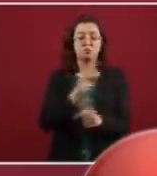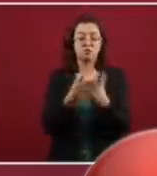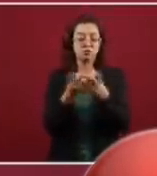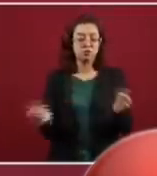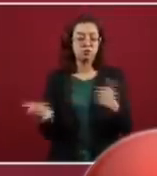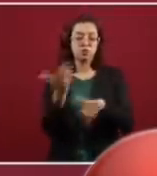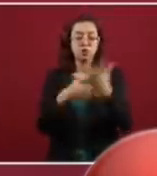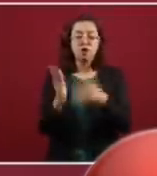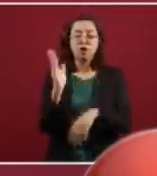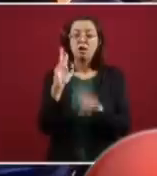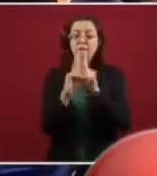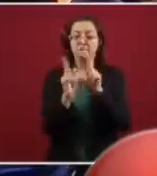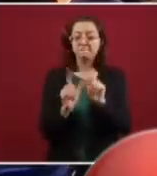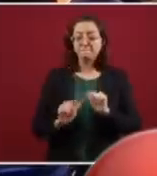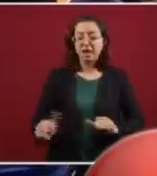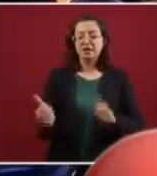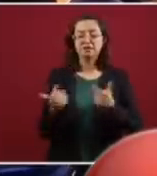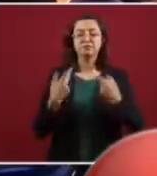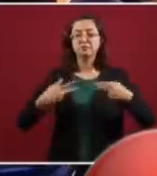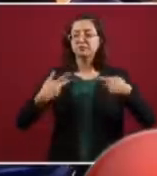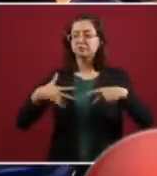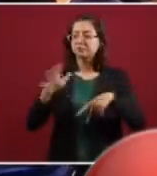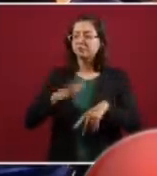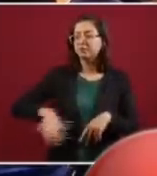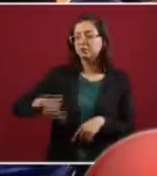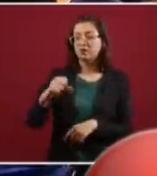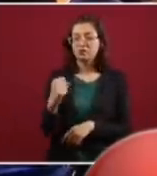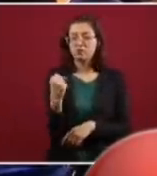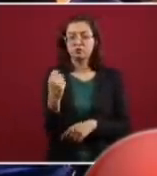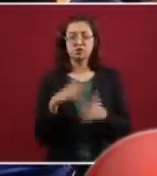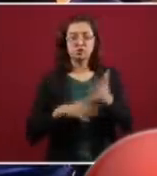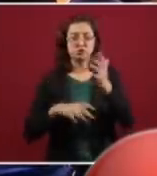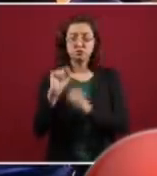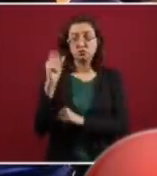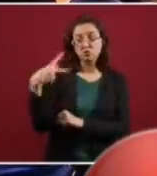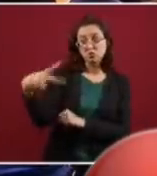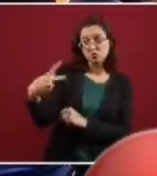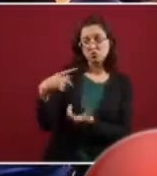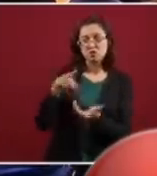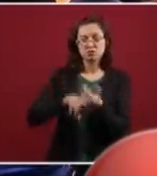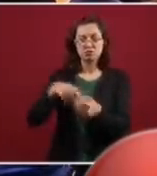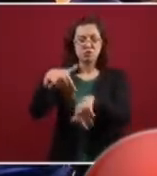democrática, pegada a la Constitución? Eso es lo que desearíamos.